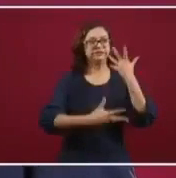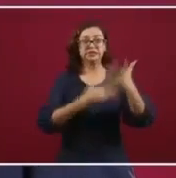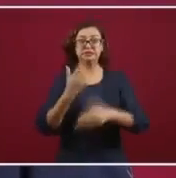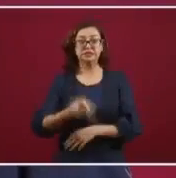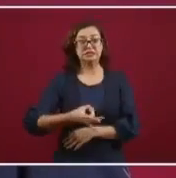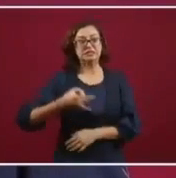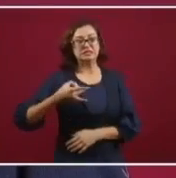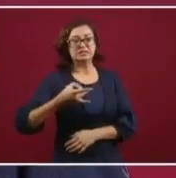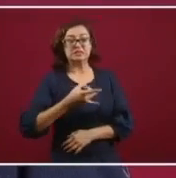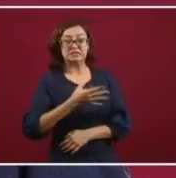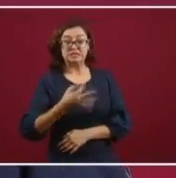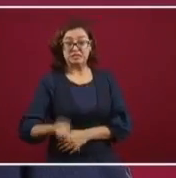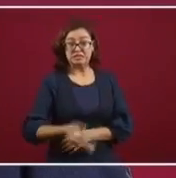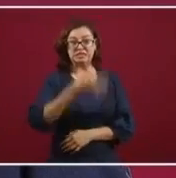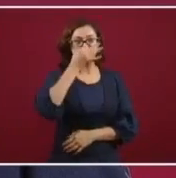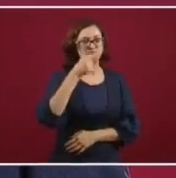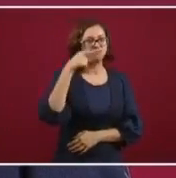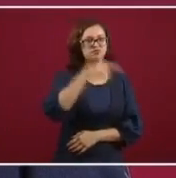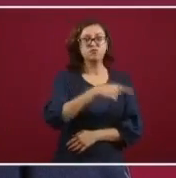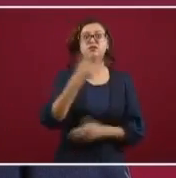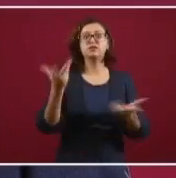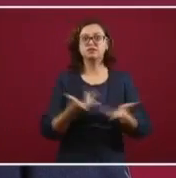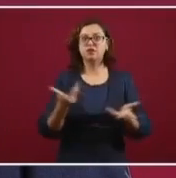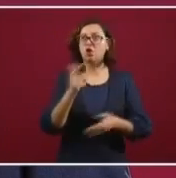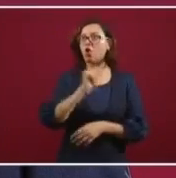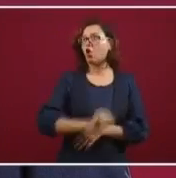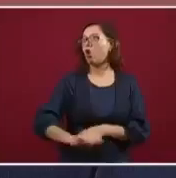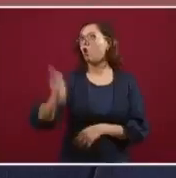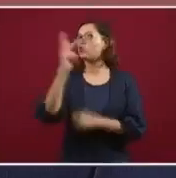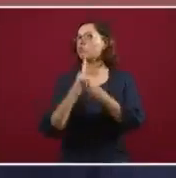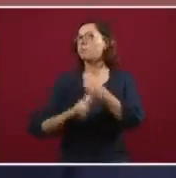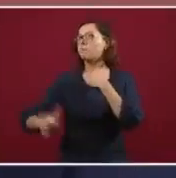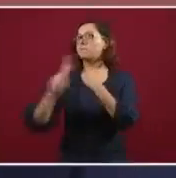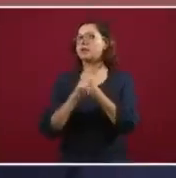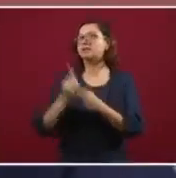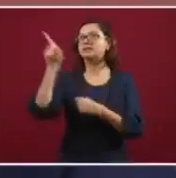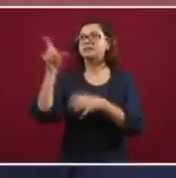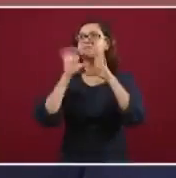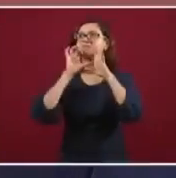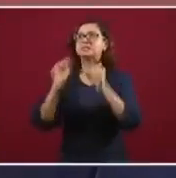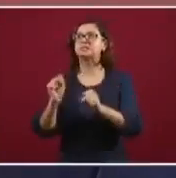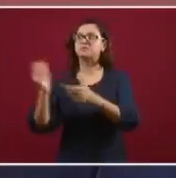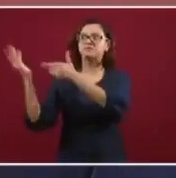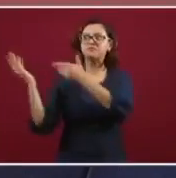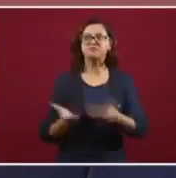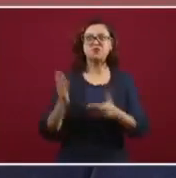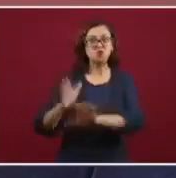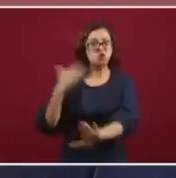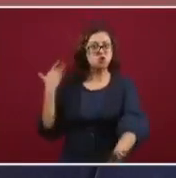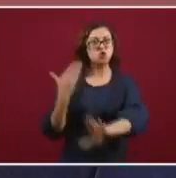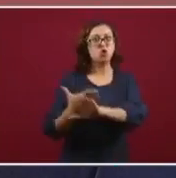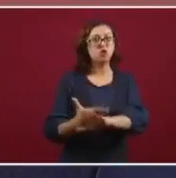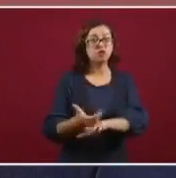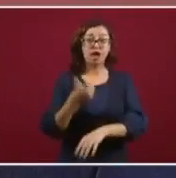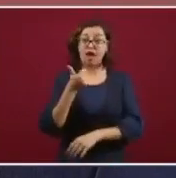y trajeron a Maximiliano y a Carlota. Esa era la reacción.